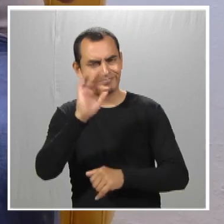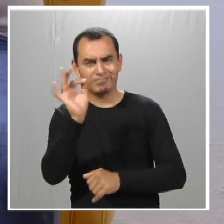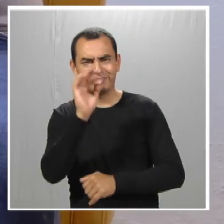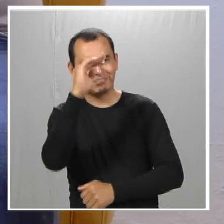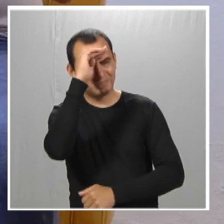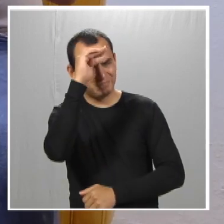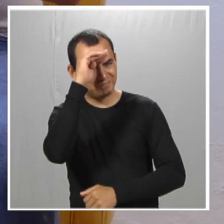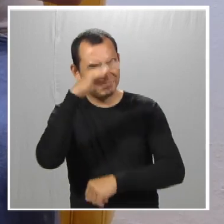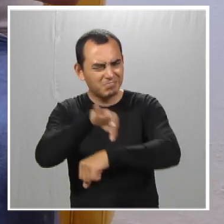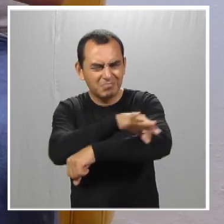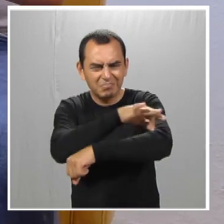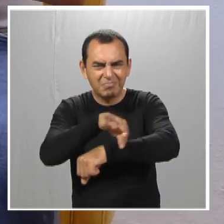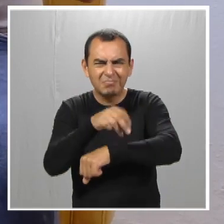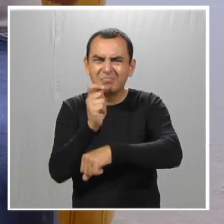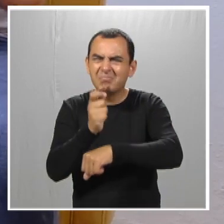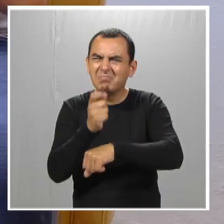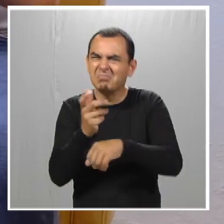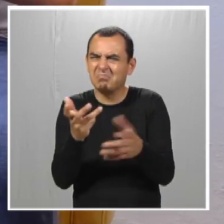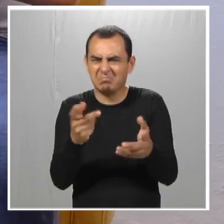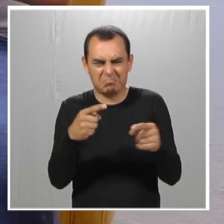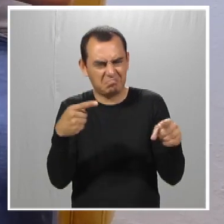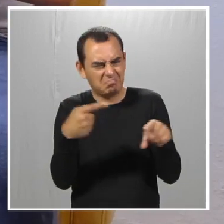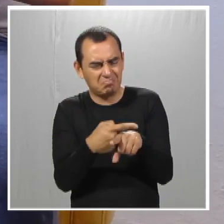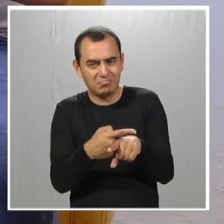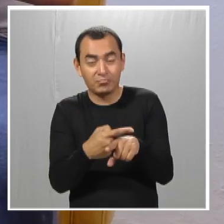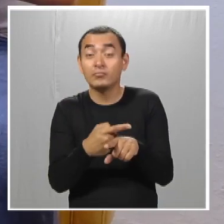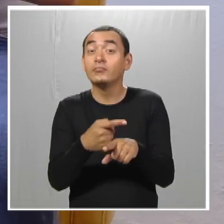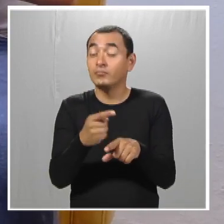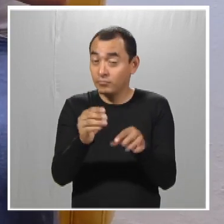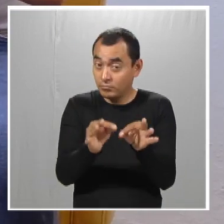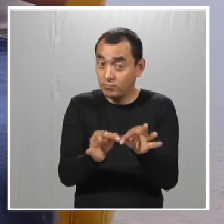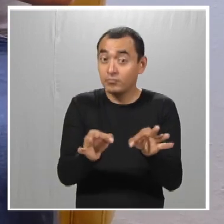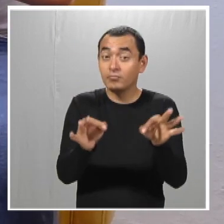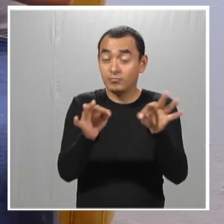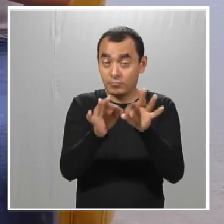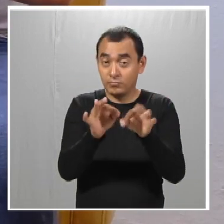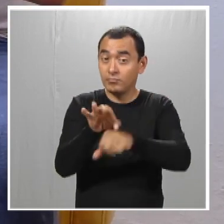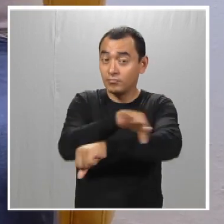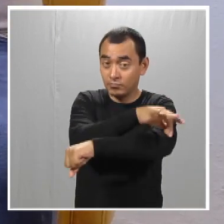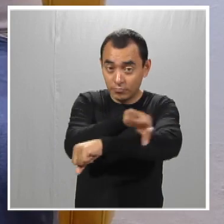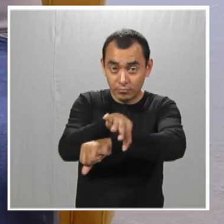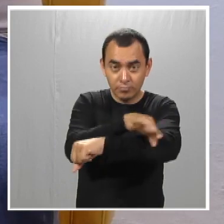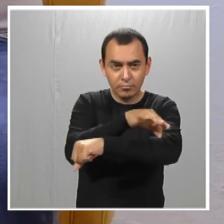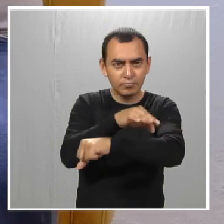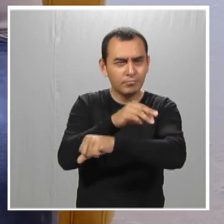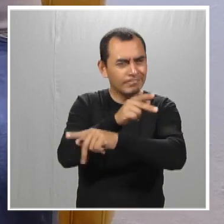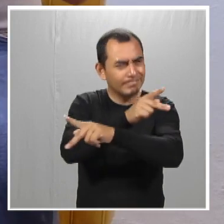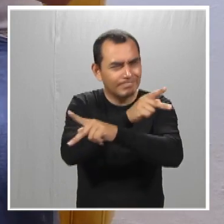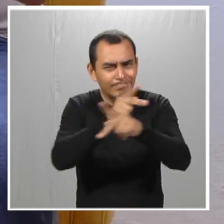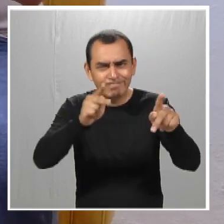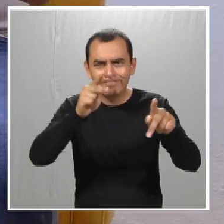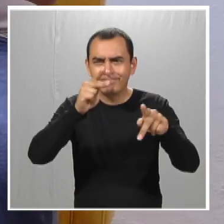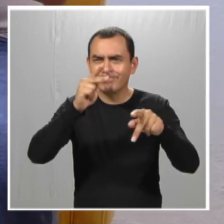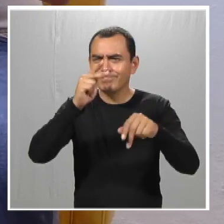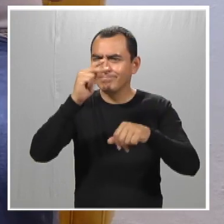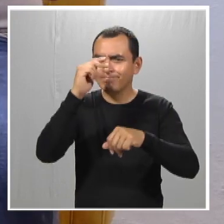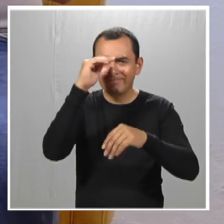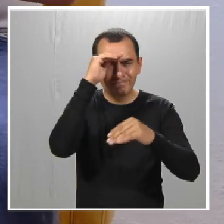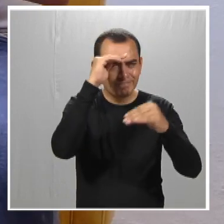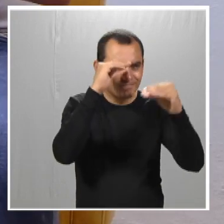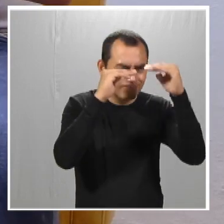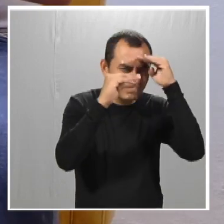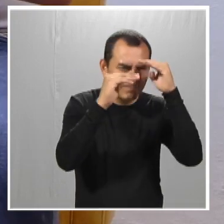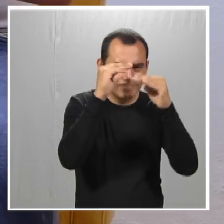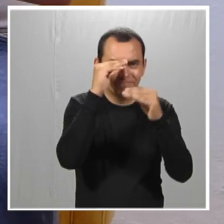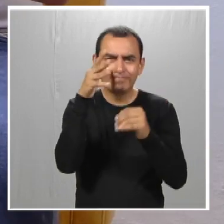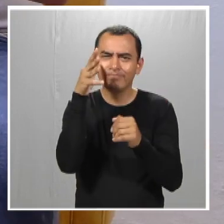veces pensarán que estudiar arquitectura no tiene nada que ver, pero en arquitectura siempre pensamos en los demás en todo. A hora